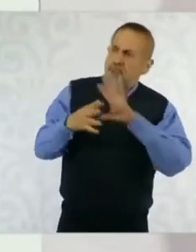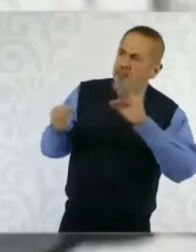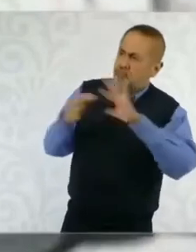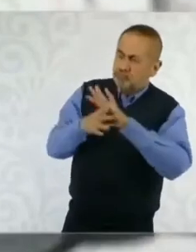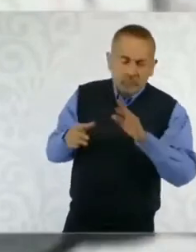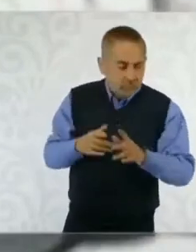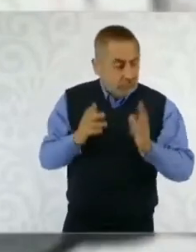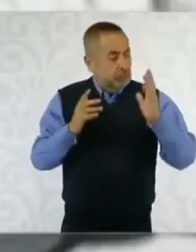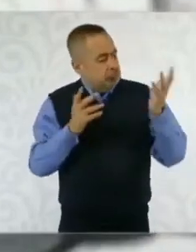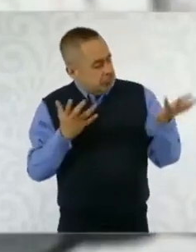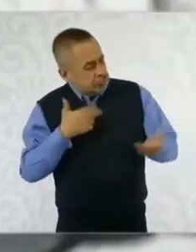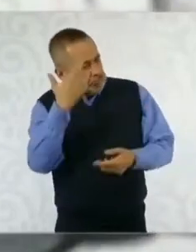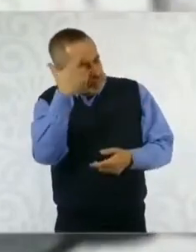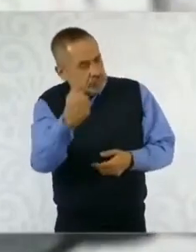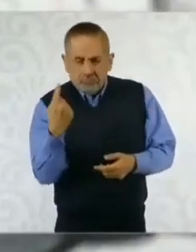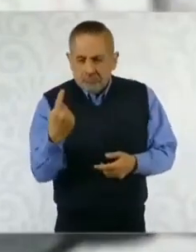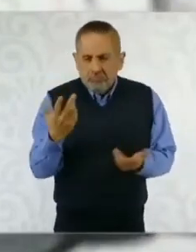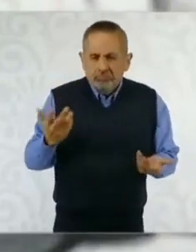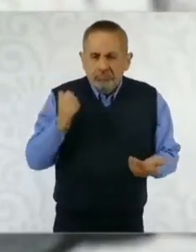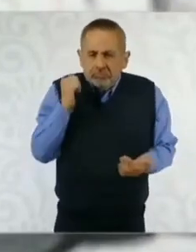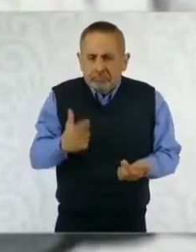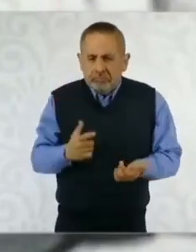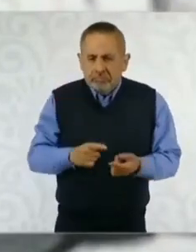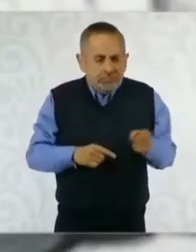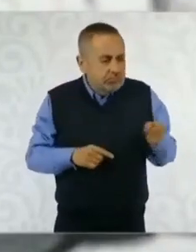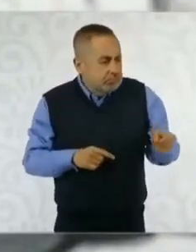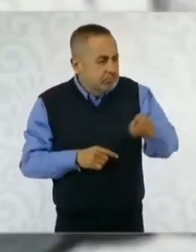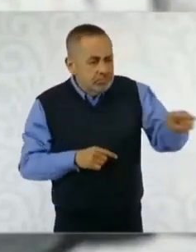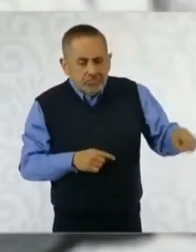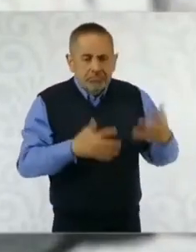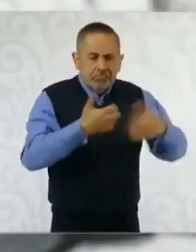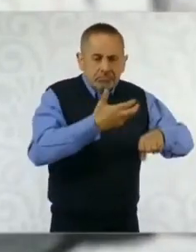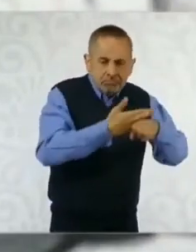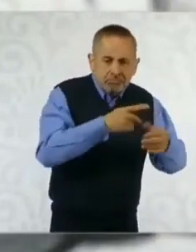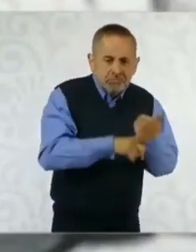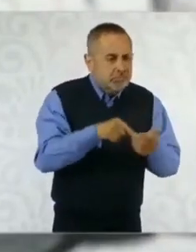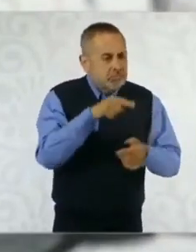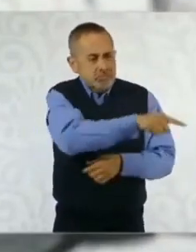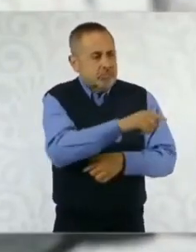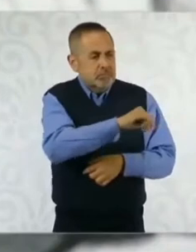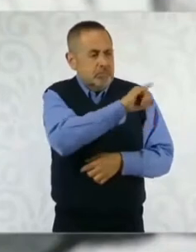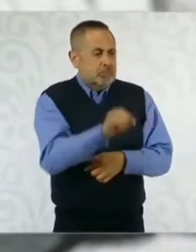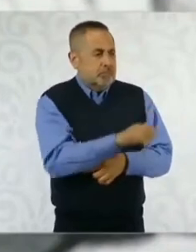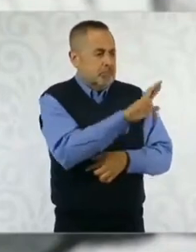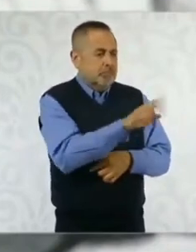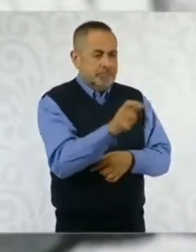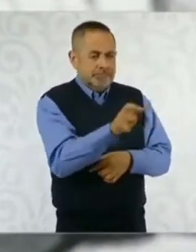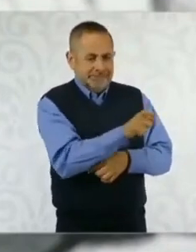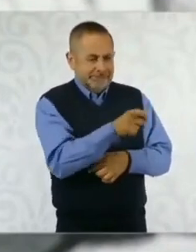o de sus dirigentes empresariales de la oposición, como el Junior X,